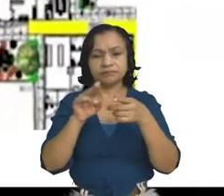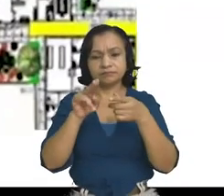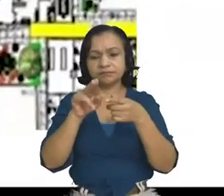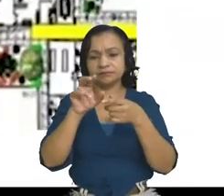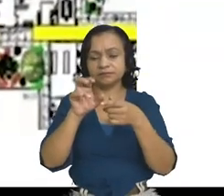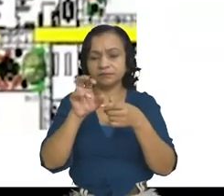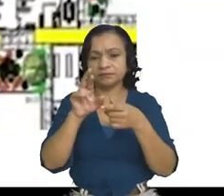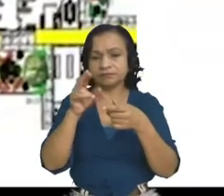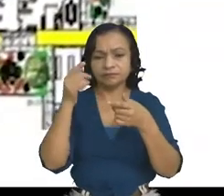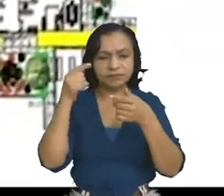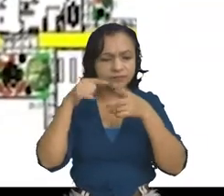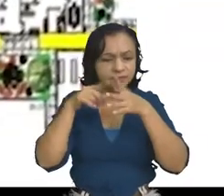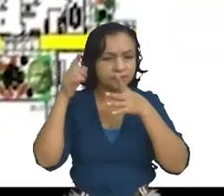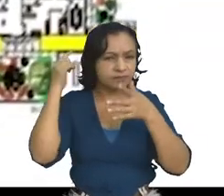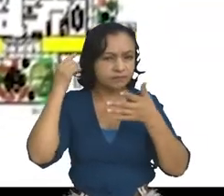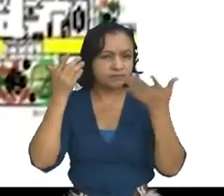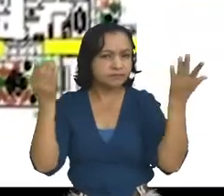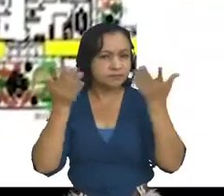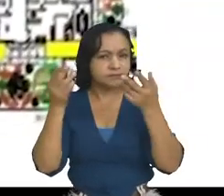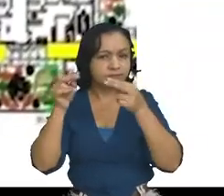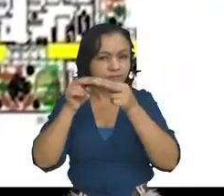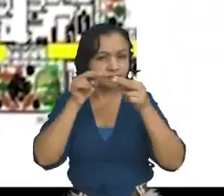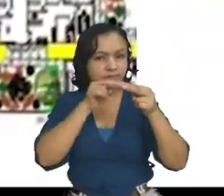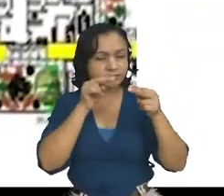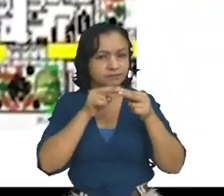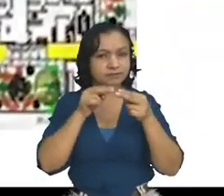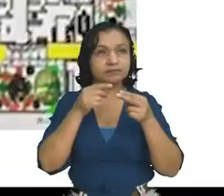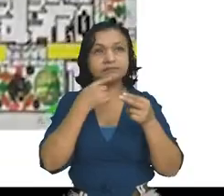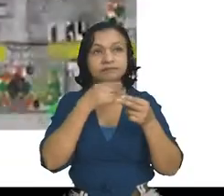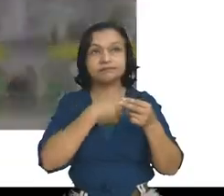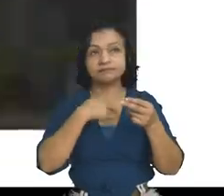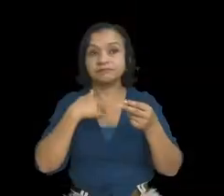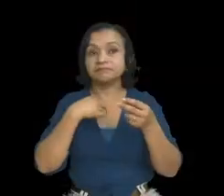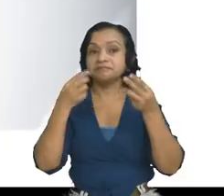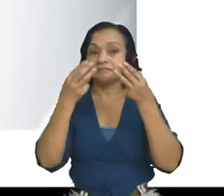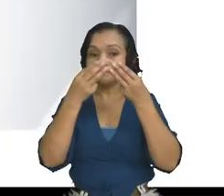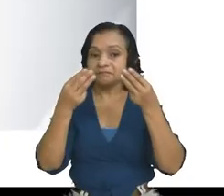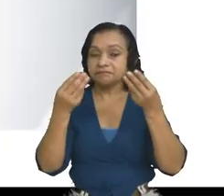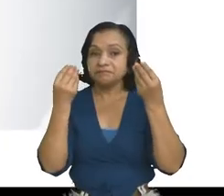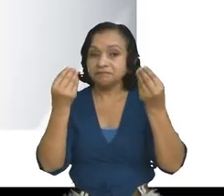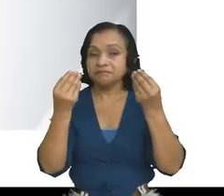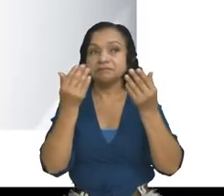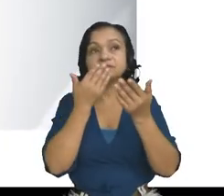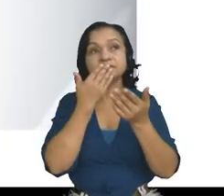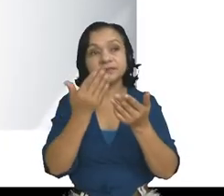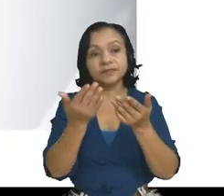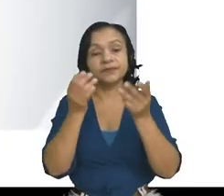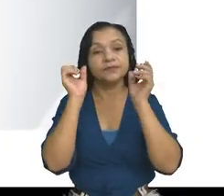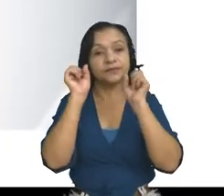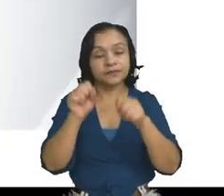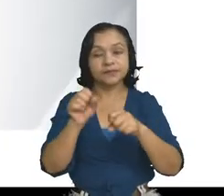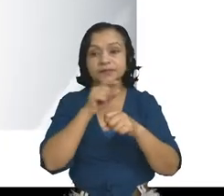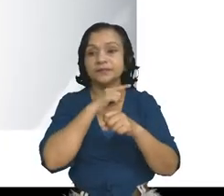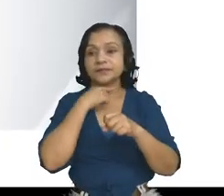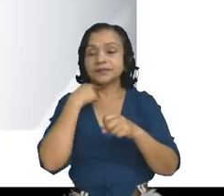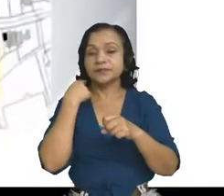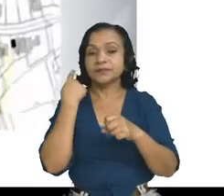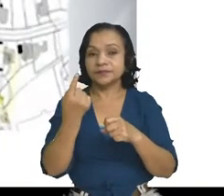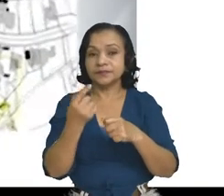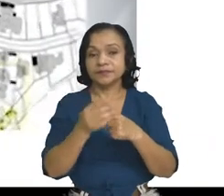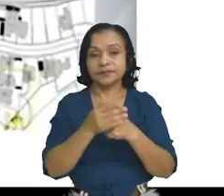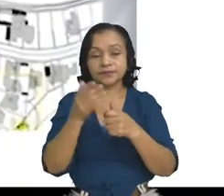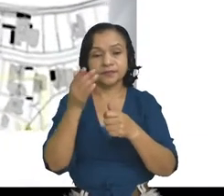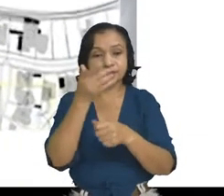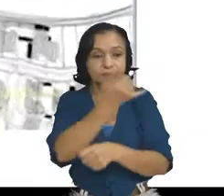neurosensoriales. O sea, realmente esto va a estar súper equipado y de esta manera vamos a poder realmente, a través de este